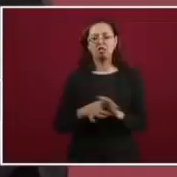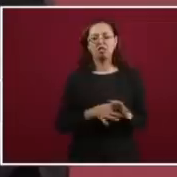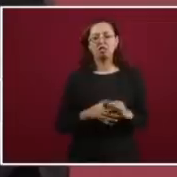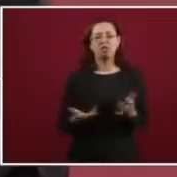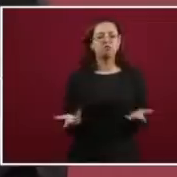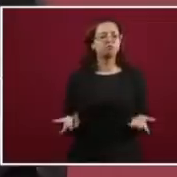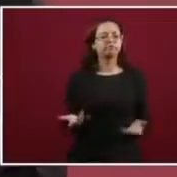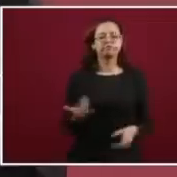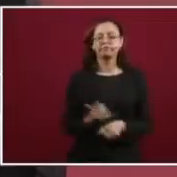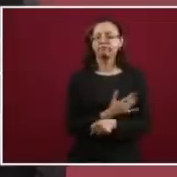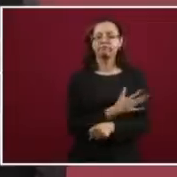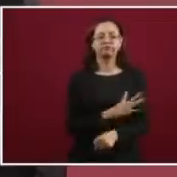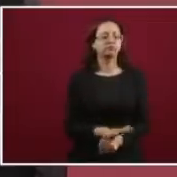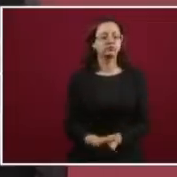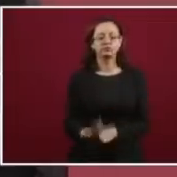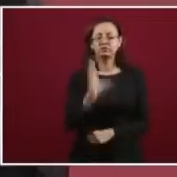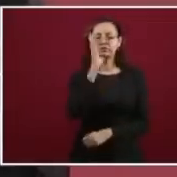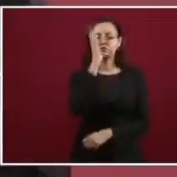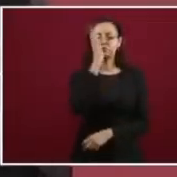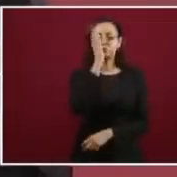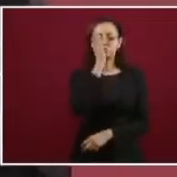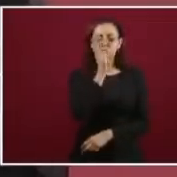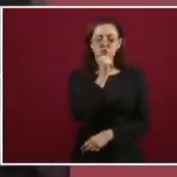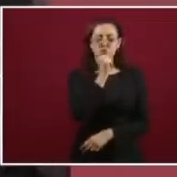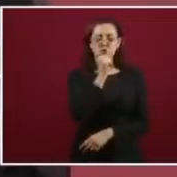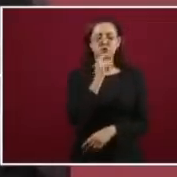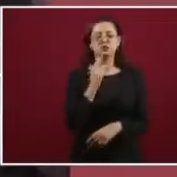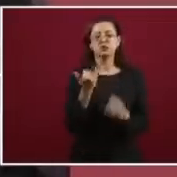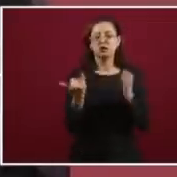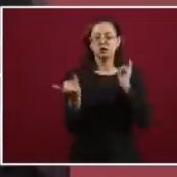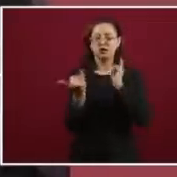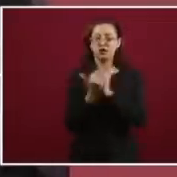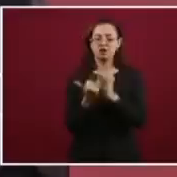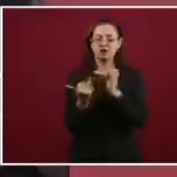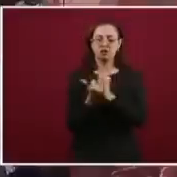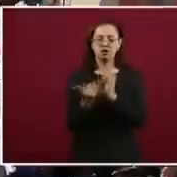entonces no se puede lo mismo